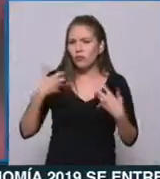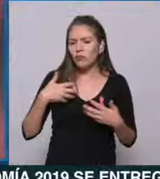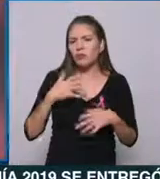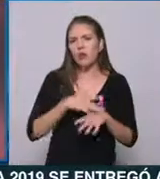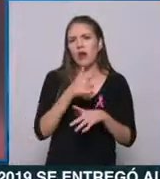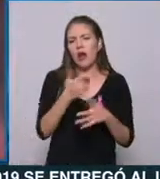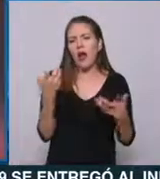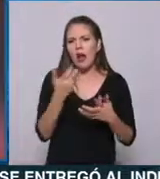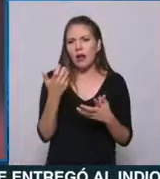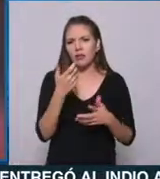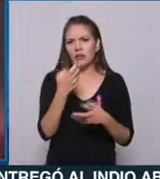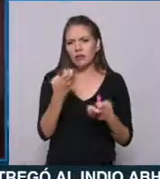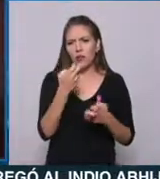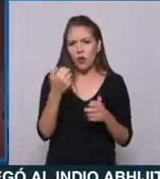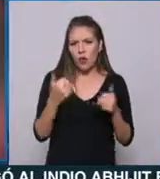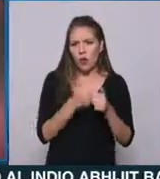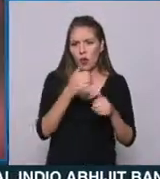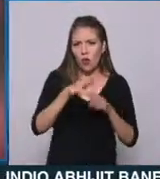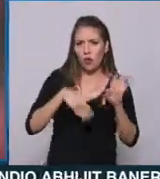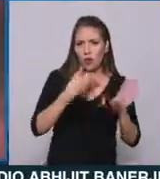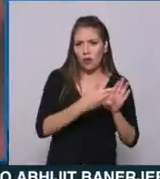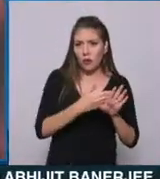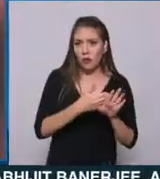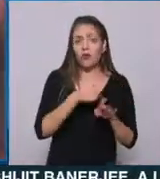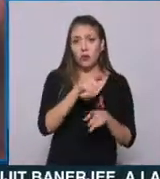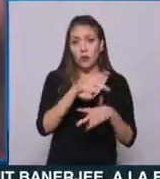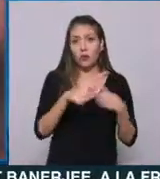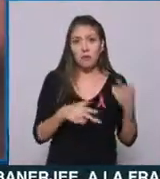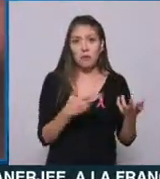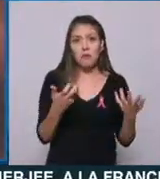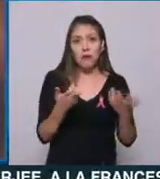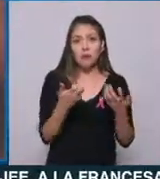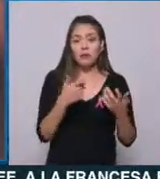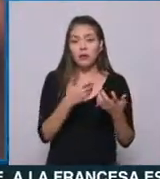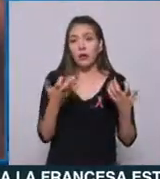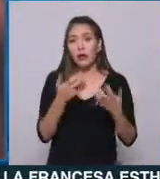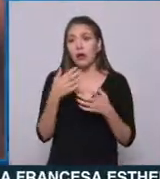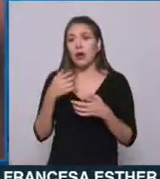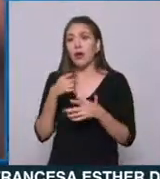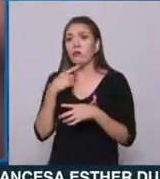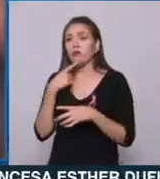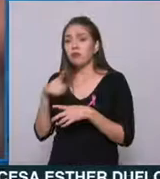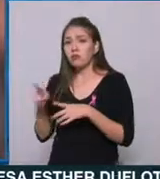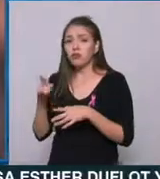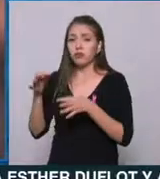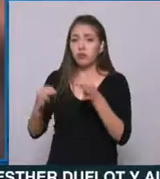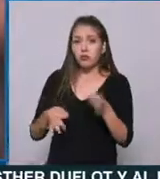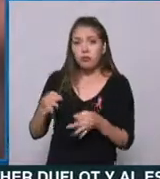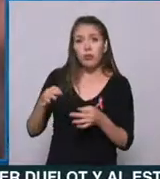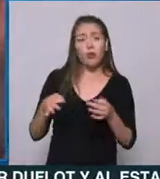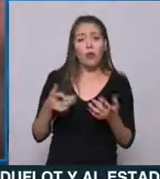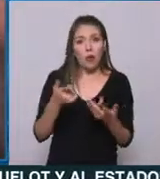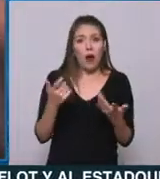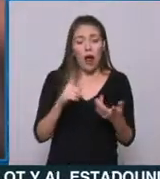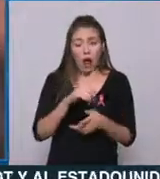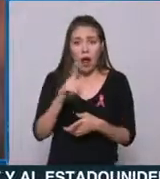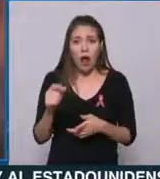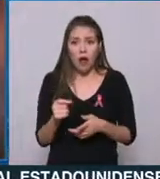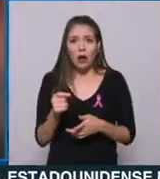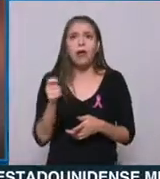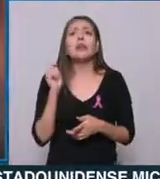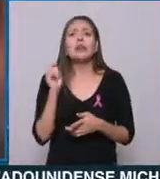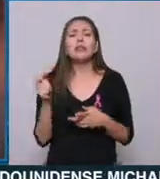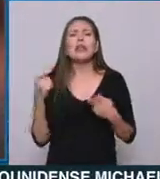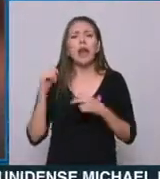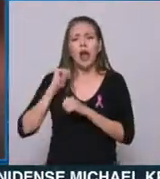queremos preguntar, ¿tomarás medidas jurídicas pertinentes? ¿Has estado en contacto con las autoridades? De ser así, ¿qué han